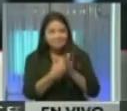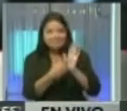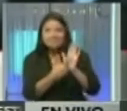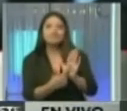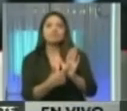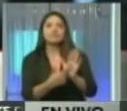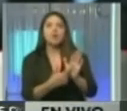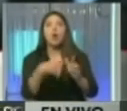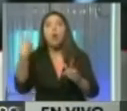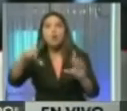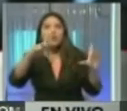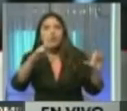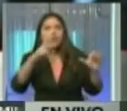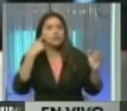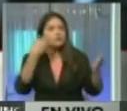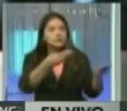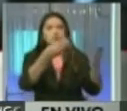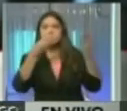las fotografías,